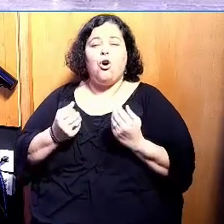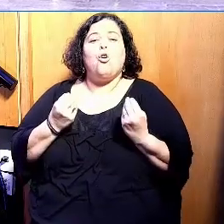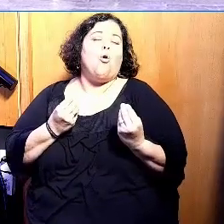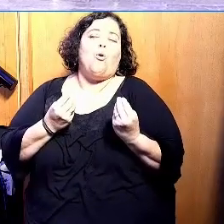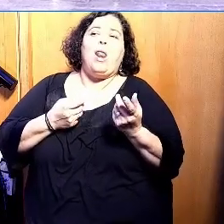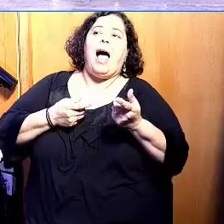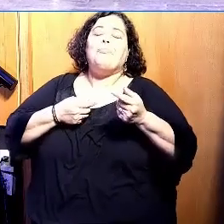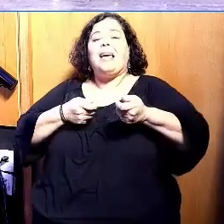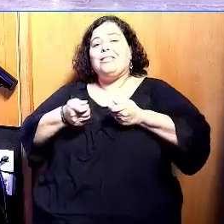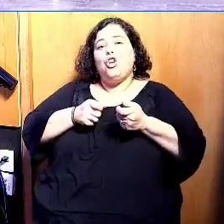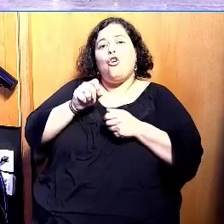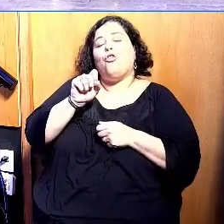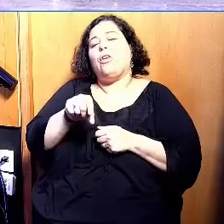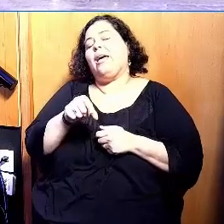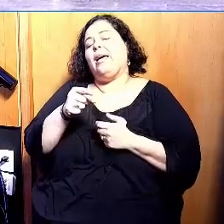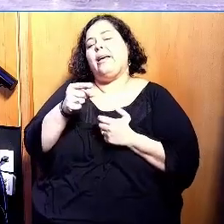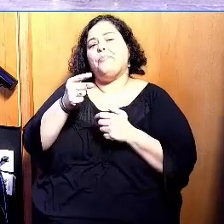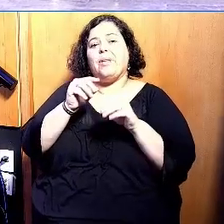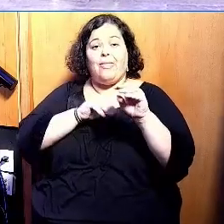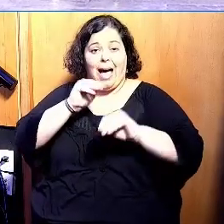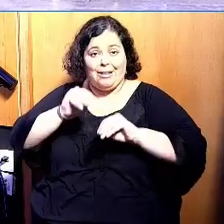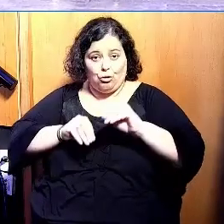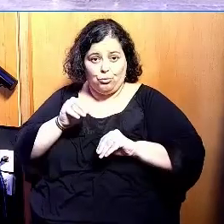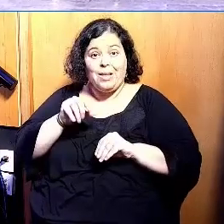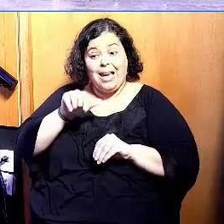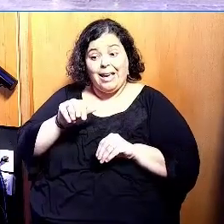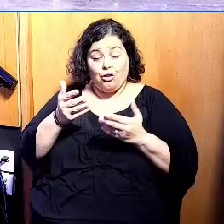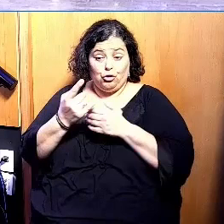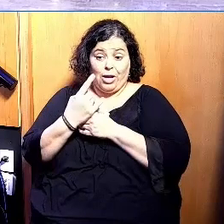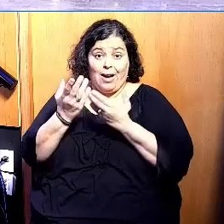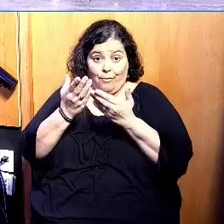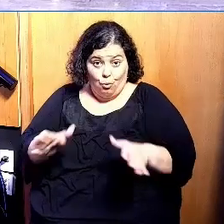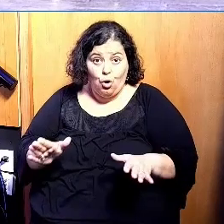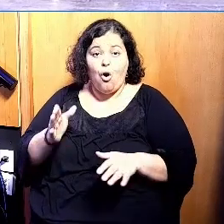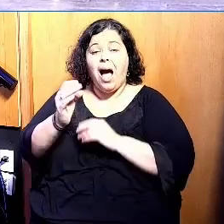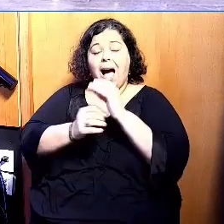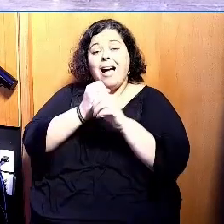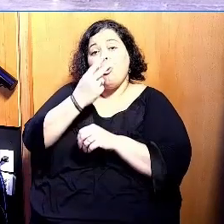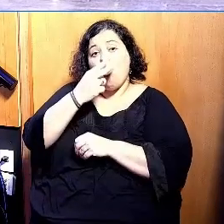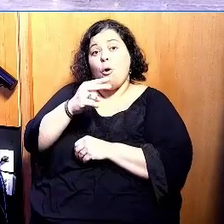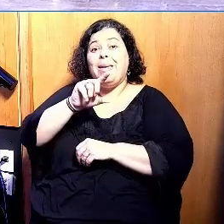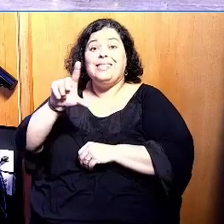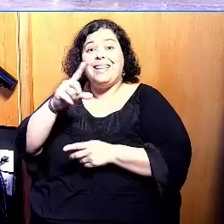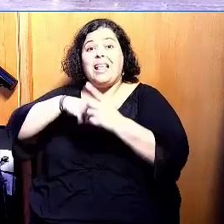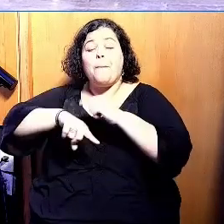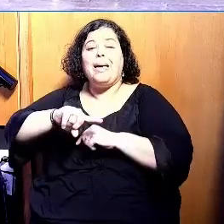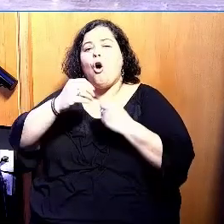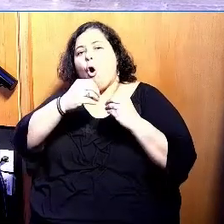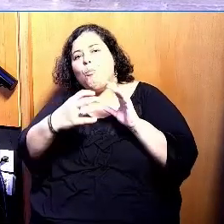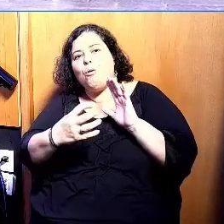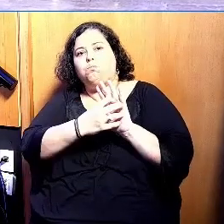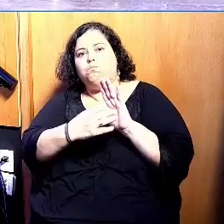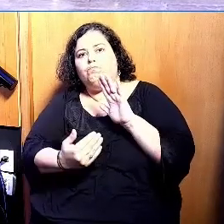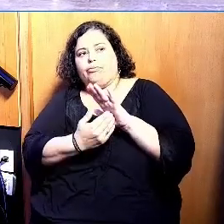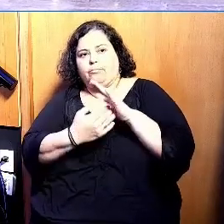de datos. Y si bien yo les decía que Ceibal se fundó en 2007, marcamos como un hito el 2015 porque es el año en donde